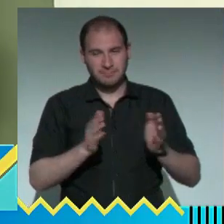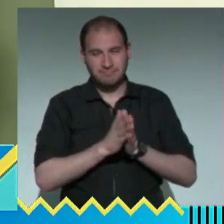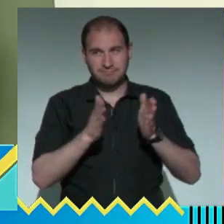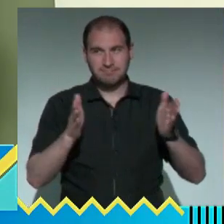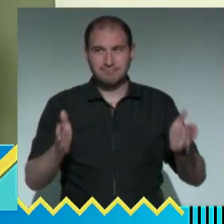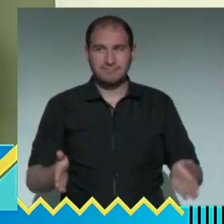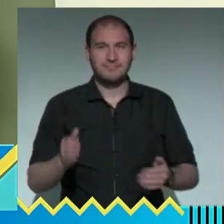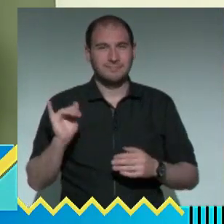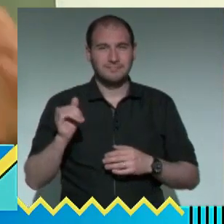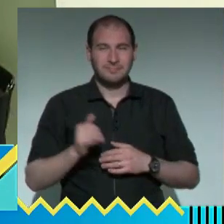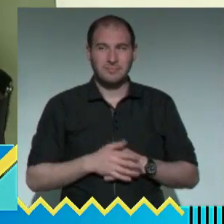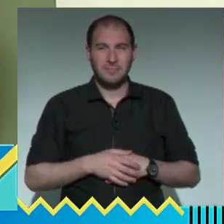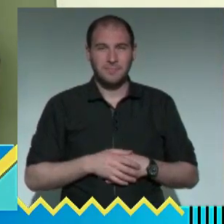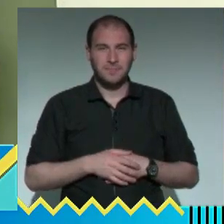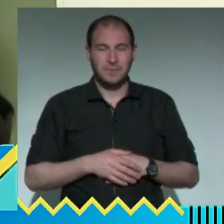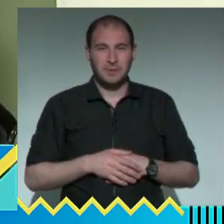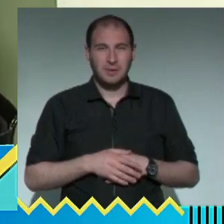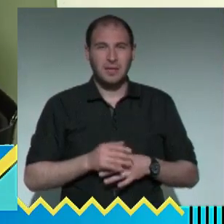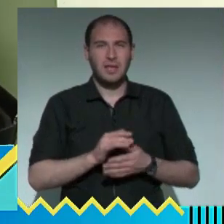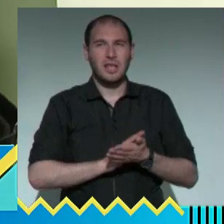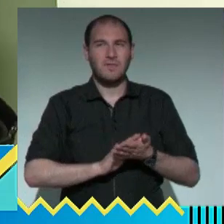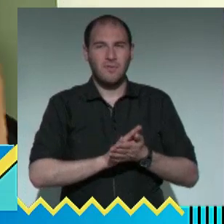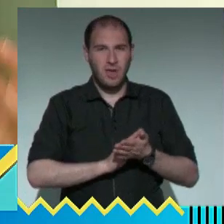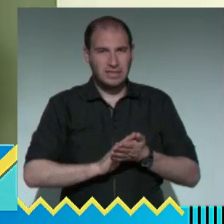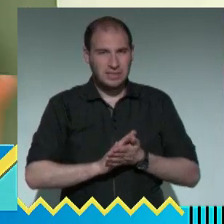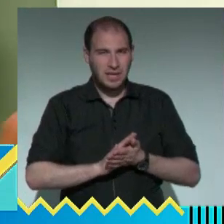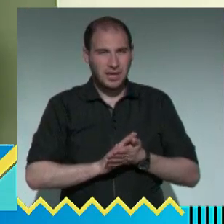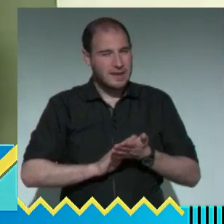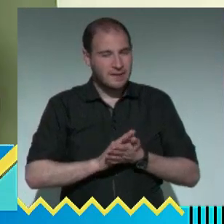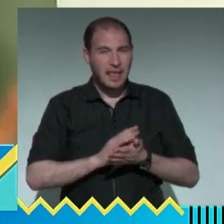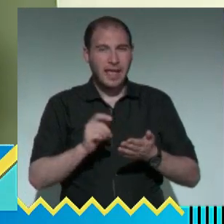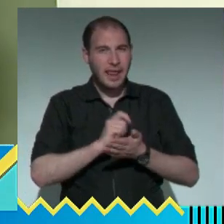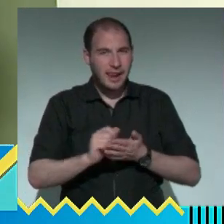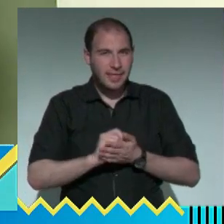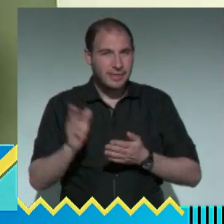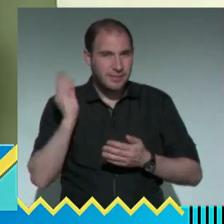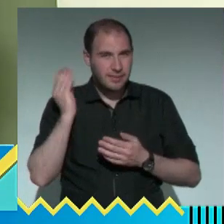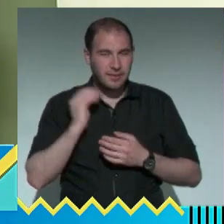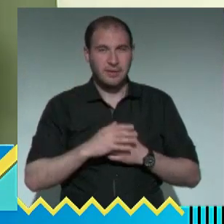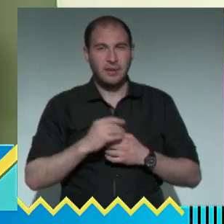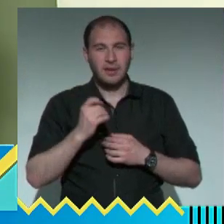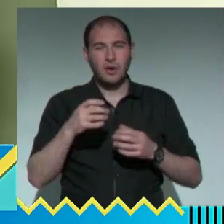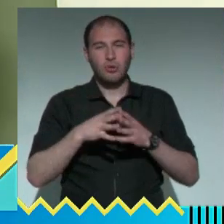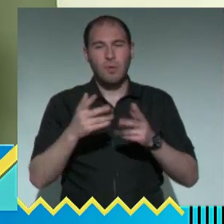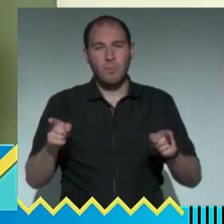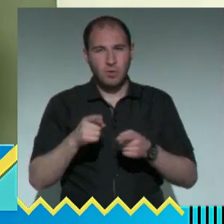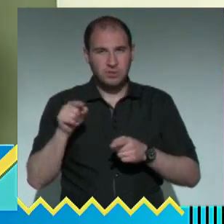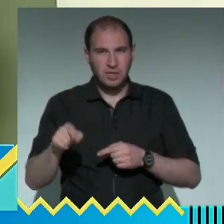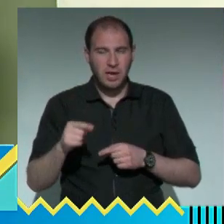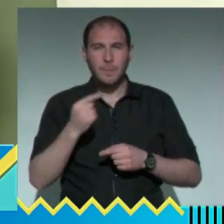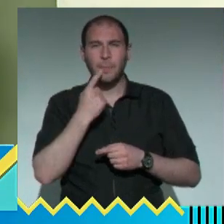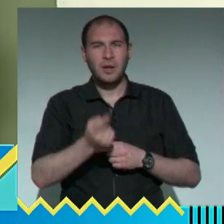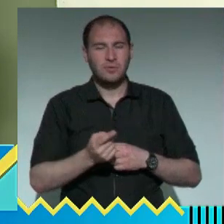Sí, claramente. Desde la influencia, o sea, digo, leyendo las letras, escuchando las letras de Soda, ¿qué